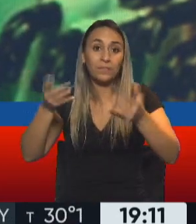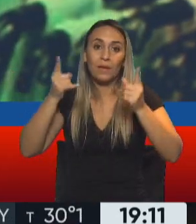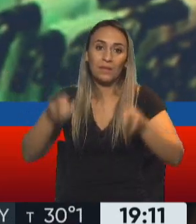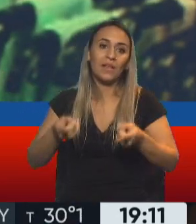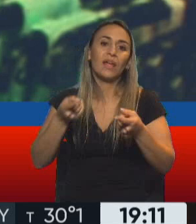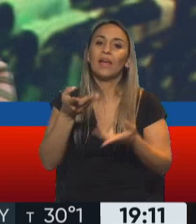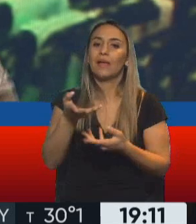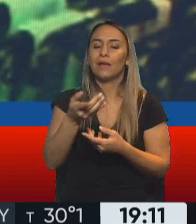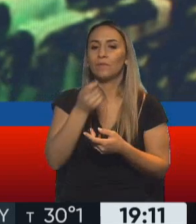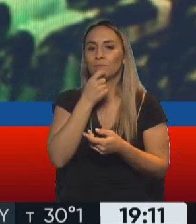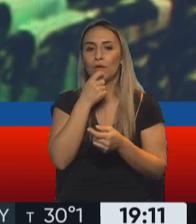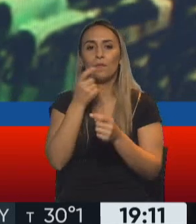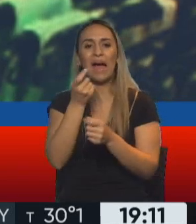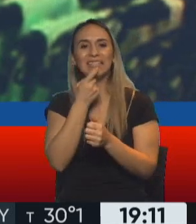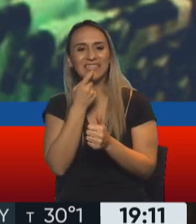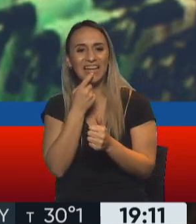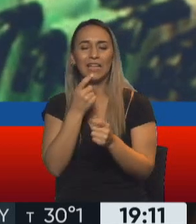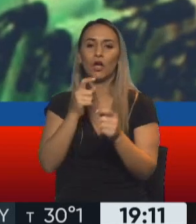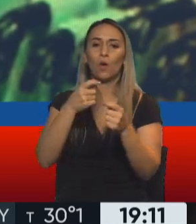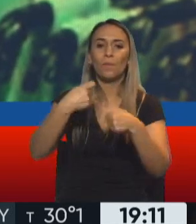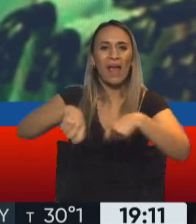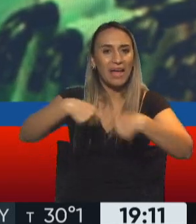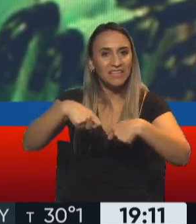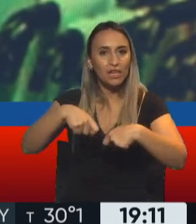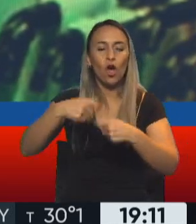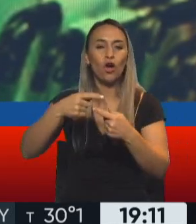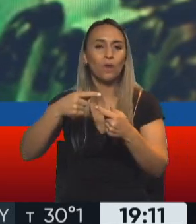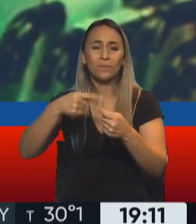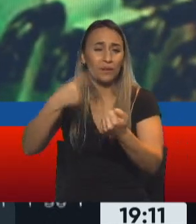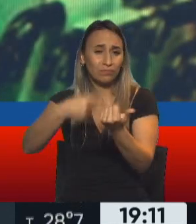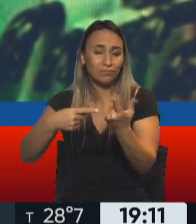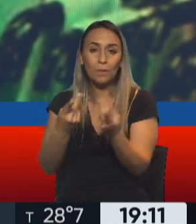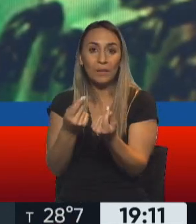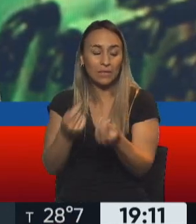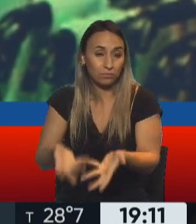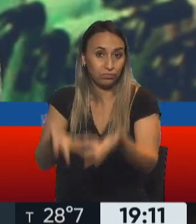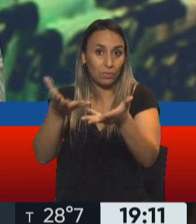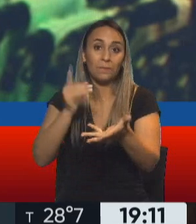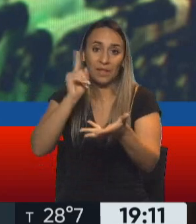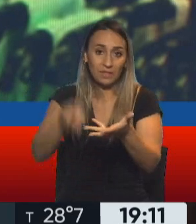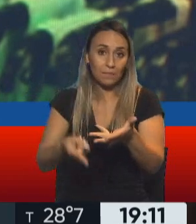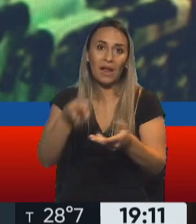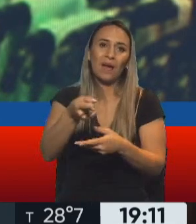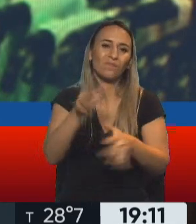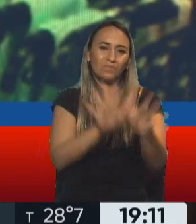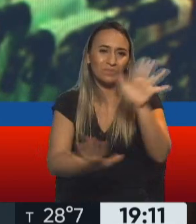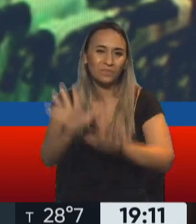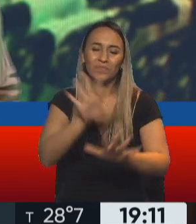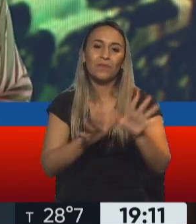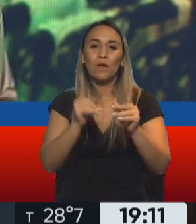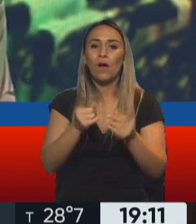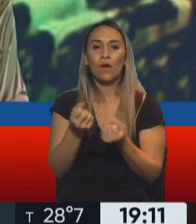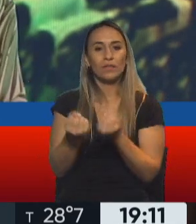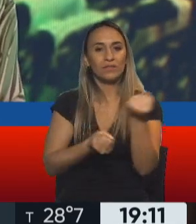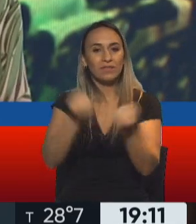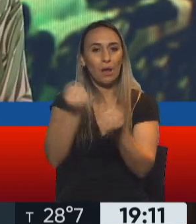insumos, aluminio, acero, bueno, plástico, etcétera. Hubo también un embotellamiento, ¿no? A la hora de realizar justamente los transportes, los fletes.